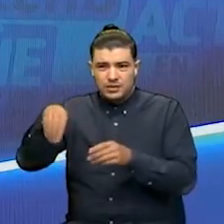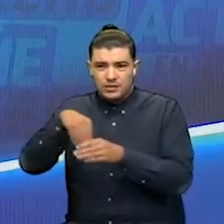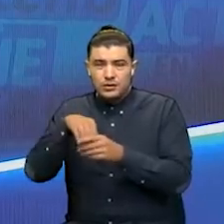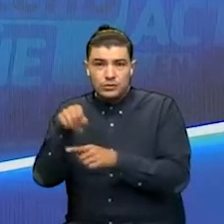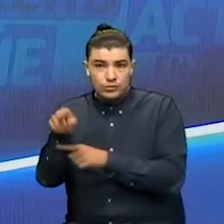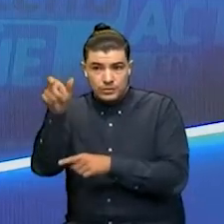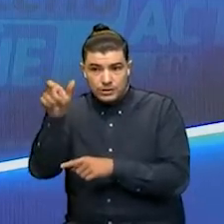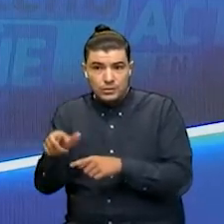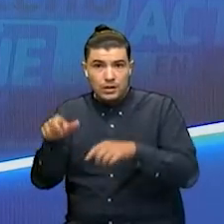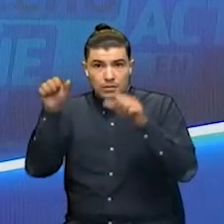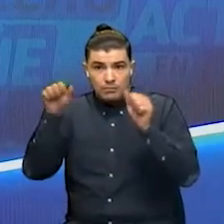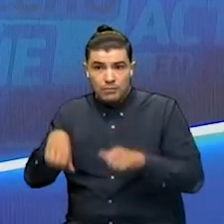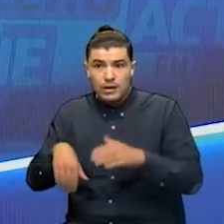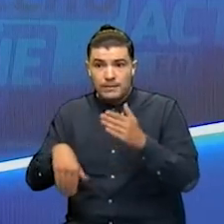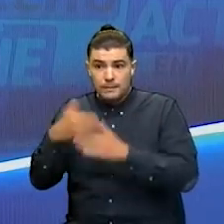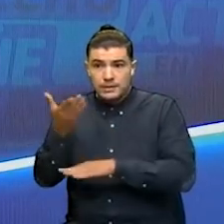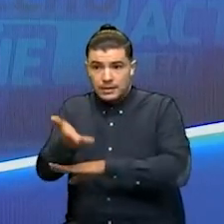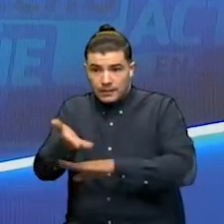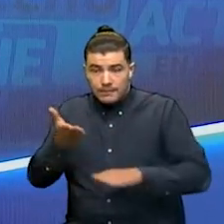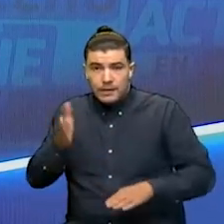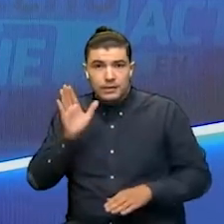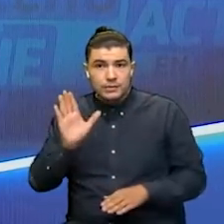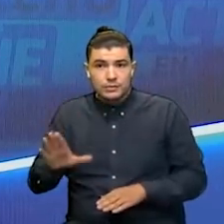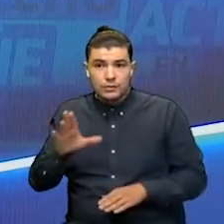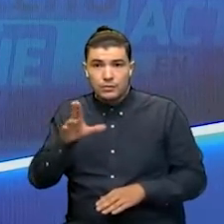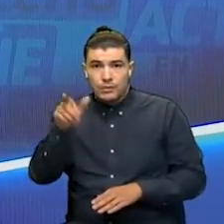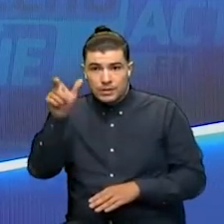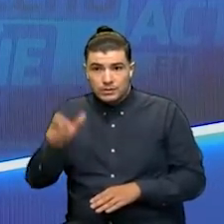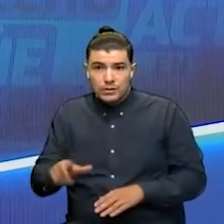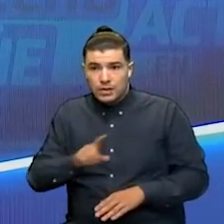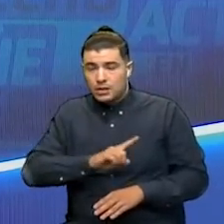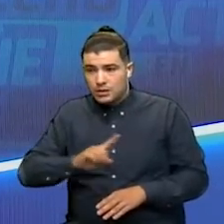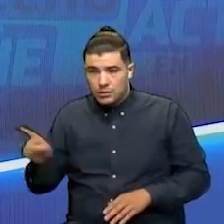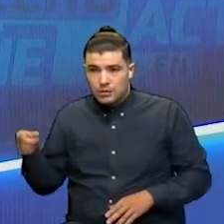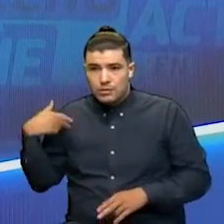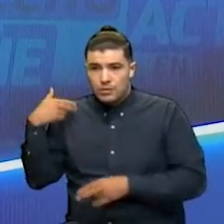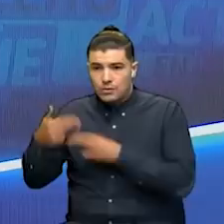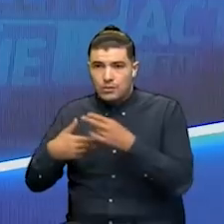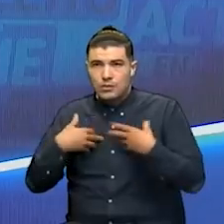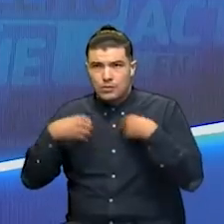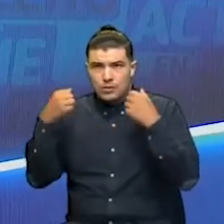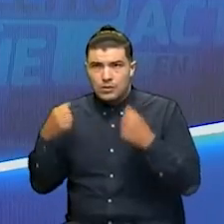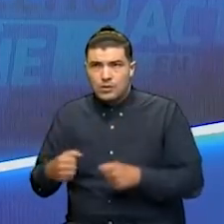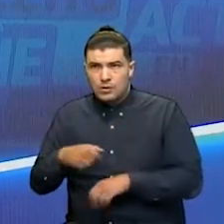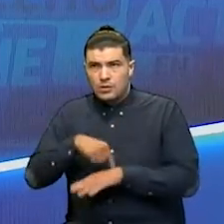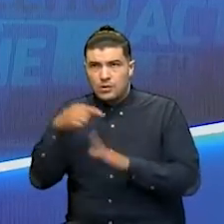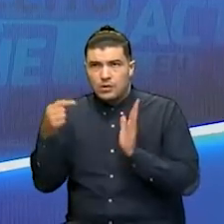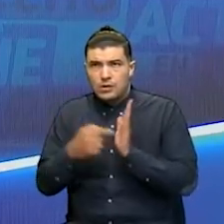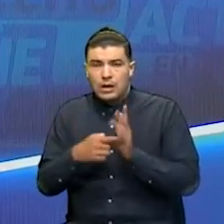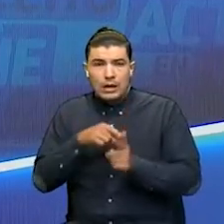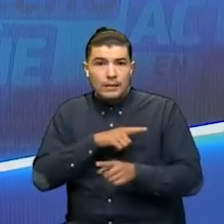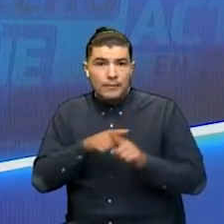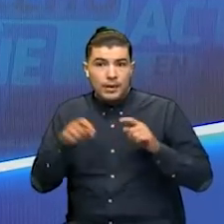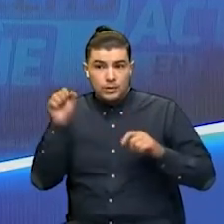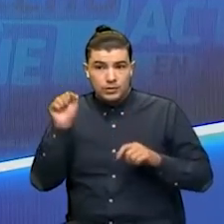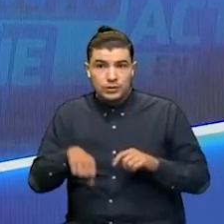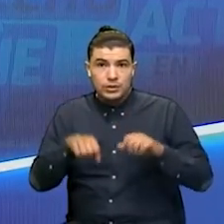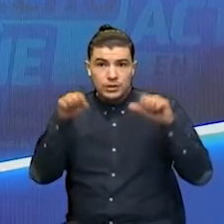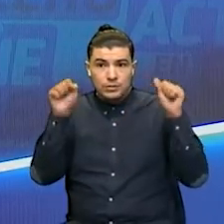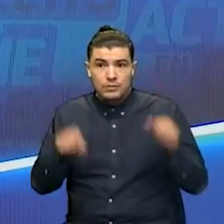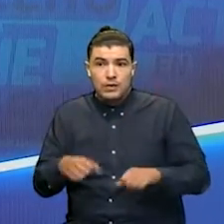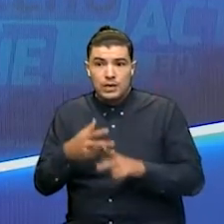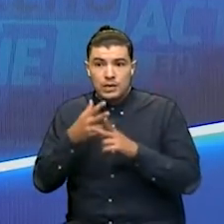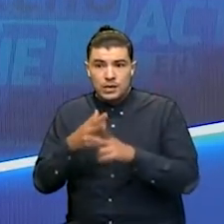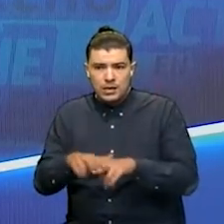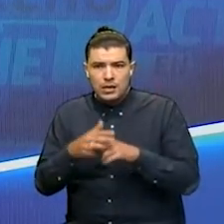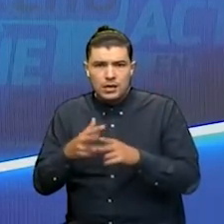también puede empezar a reclamar, a pesar de que es un inmueble que no le pertenece, digamos, directamente, pero sí ha estado haciéndole